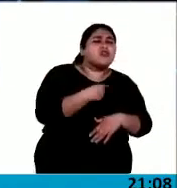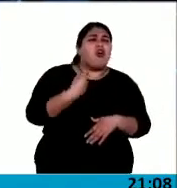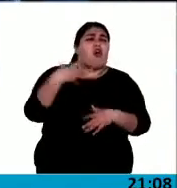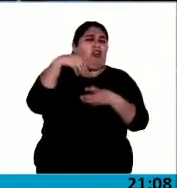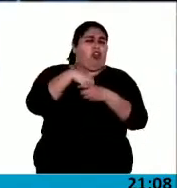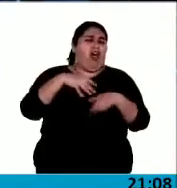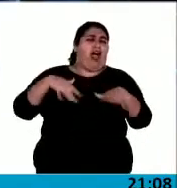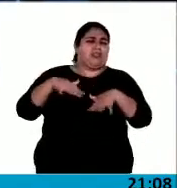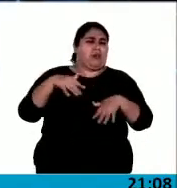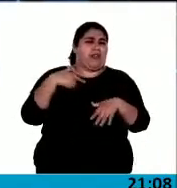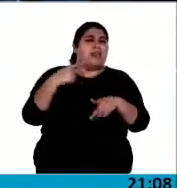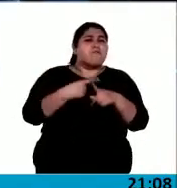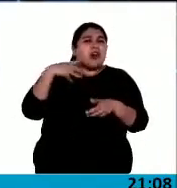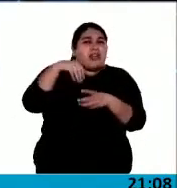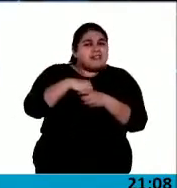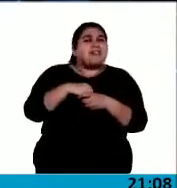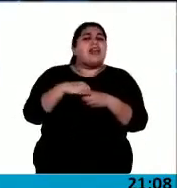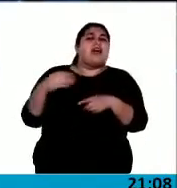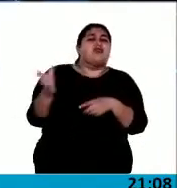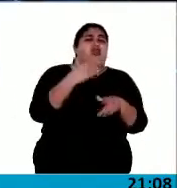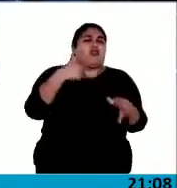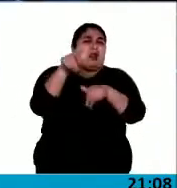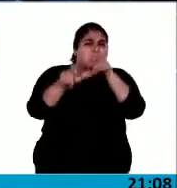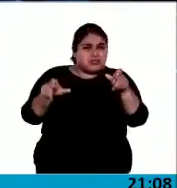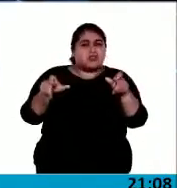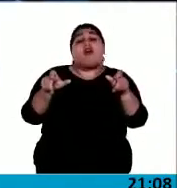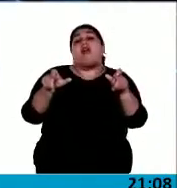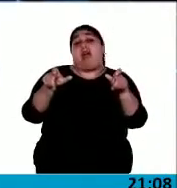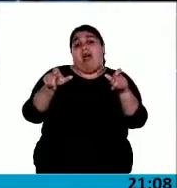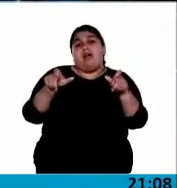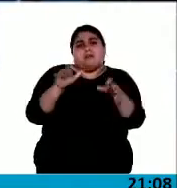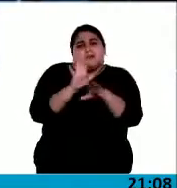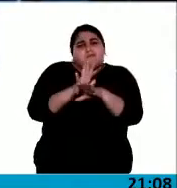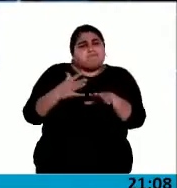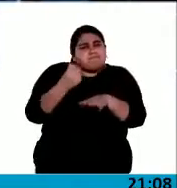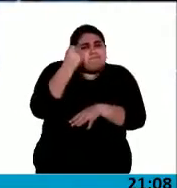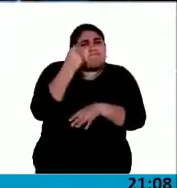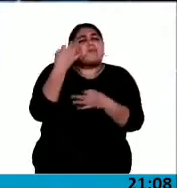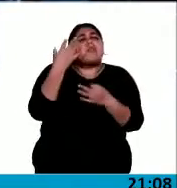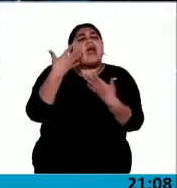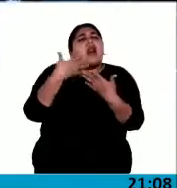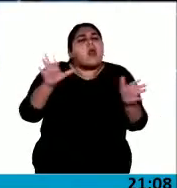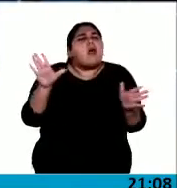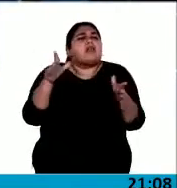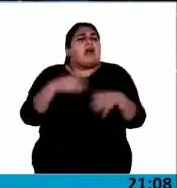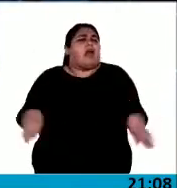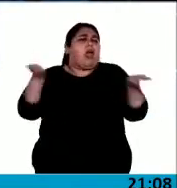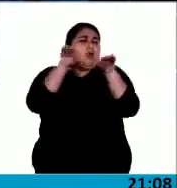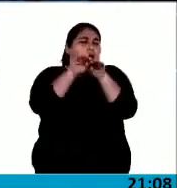actividad política, de todos aquellos que abrazamos la causa de la libertad y de la igualdad. Muchísimas gracias, señor presidente.